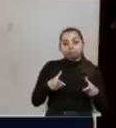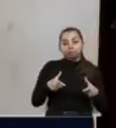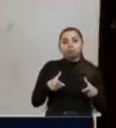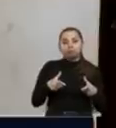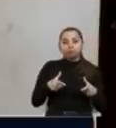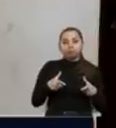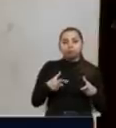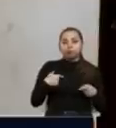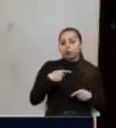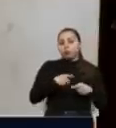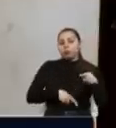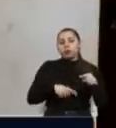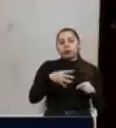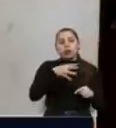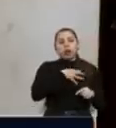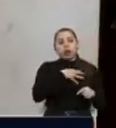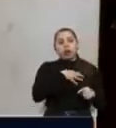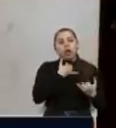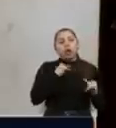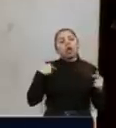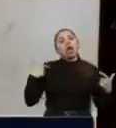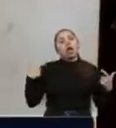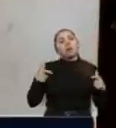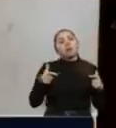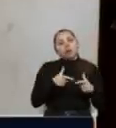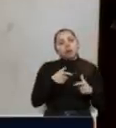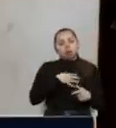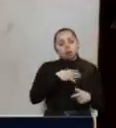Y que no podemos contentarnos con reducciones